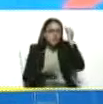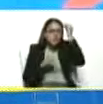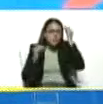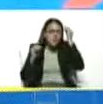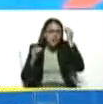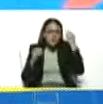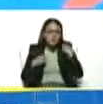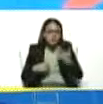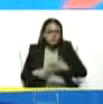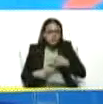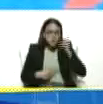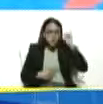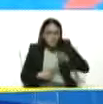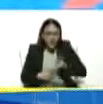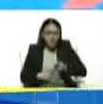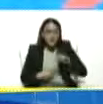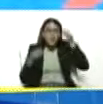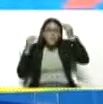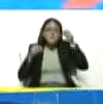Y yo estoy empeñado